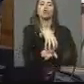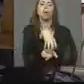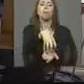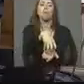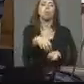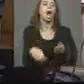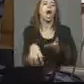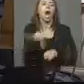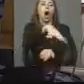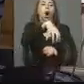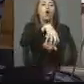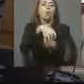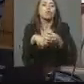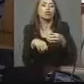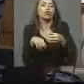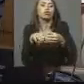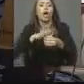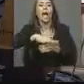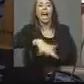en una comuna en Río Negro,